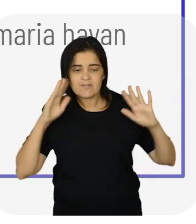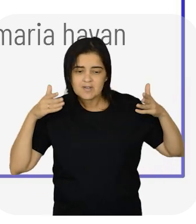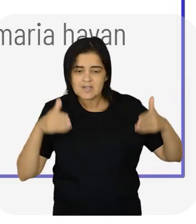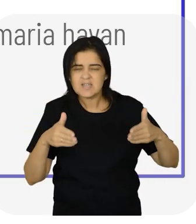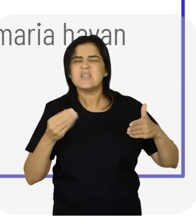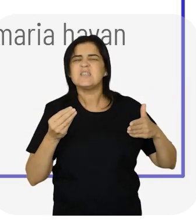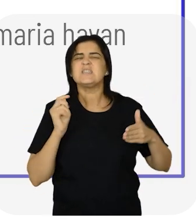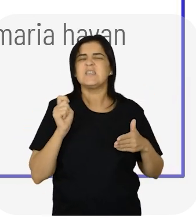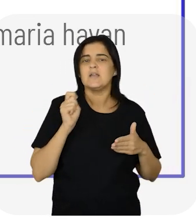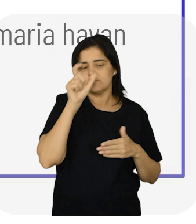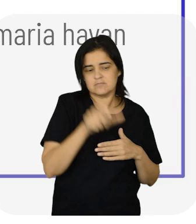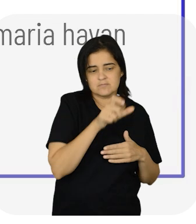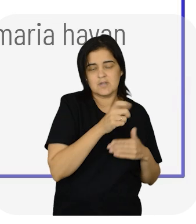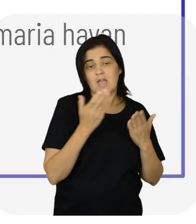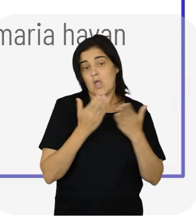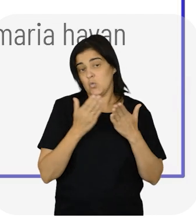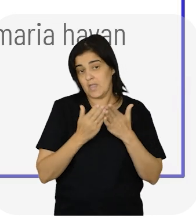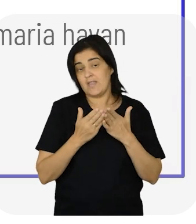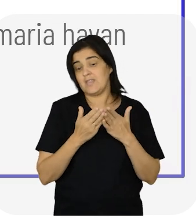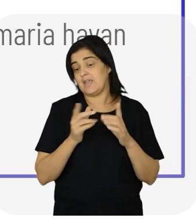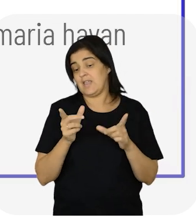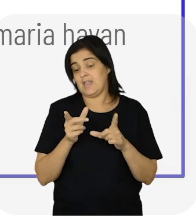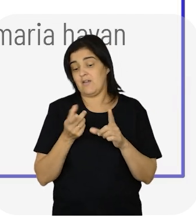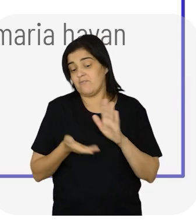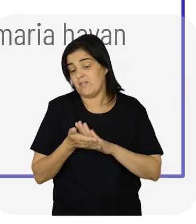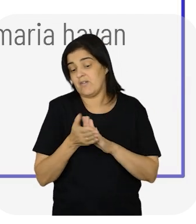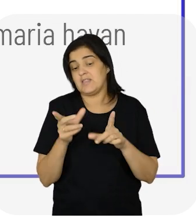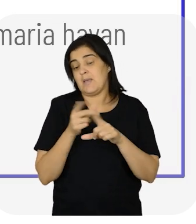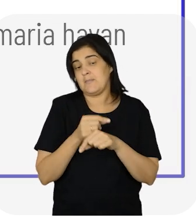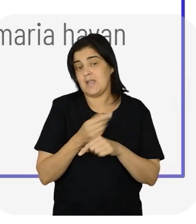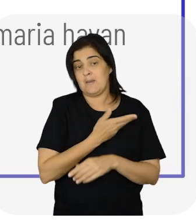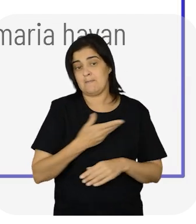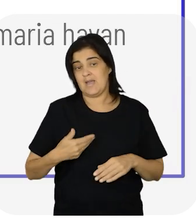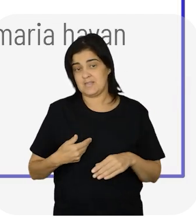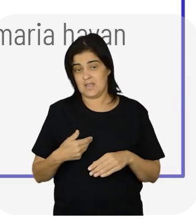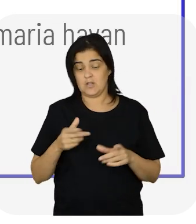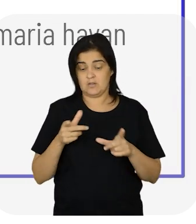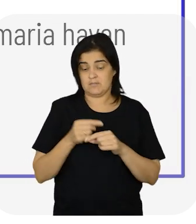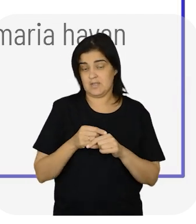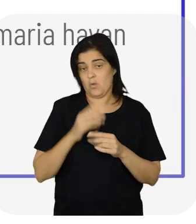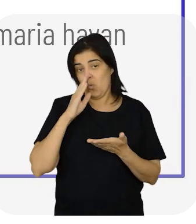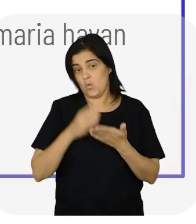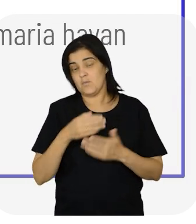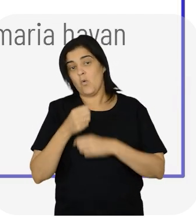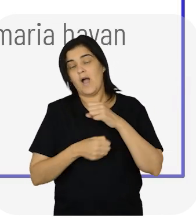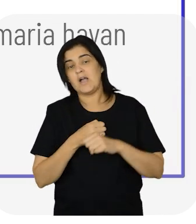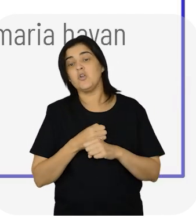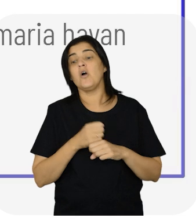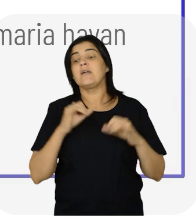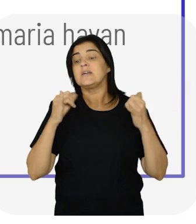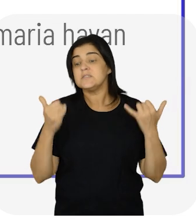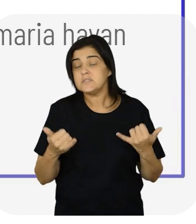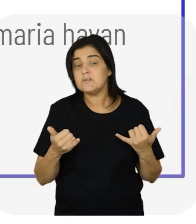son estudiantes que están en el último año de la carrera de maestro en educación primaria y que estén cursando o